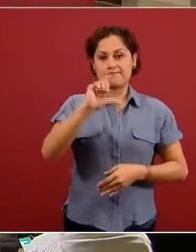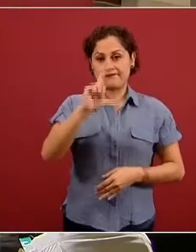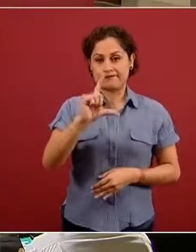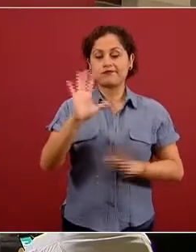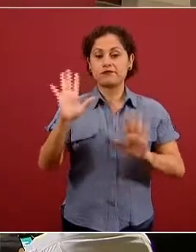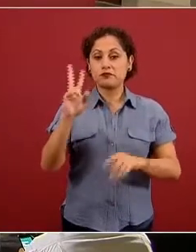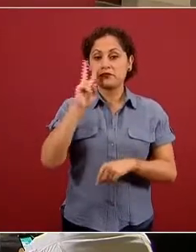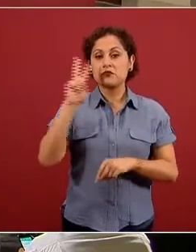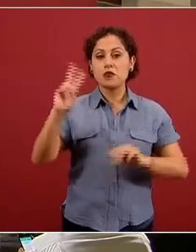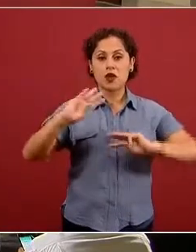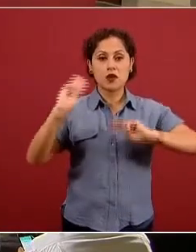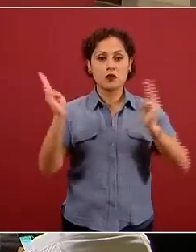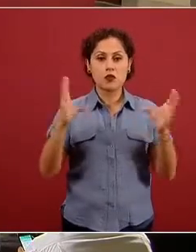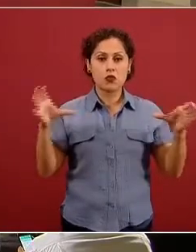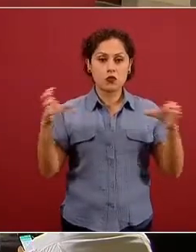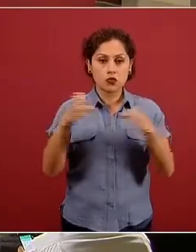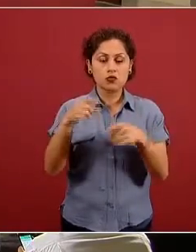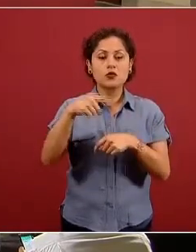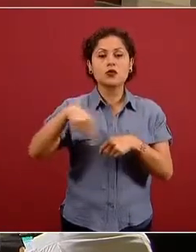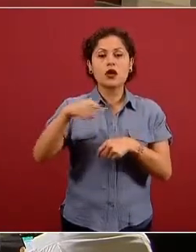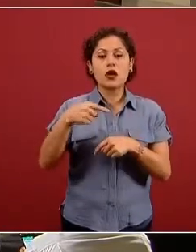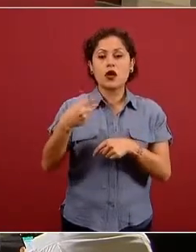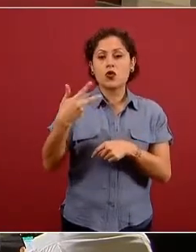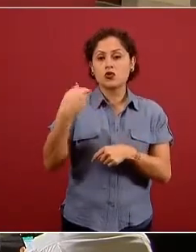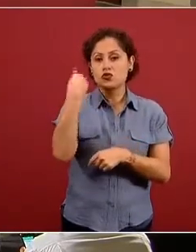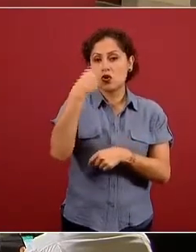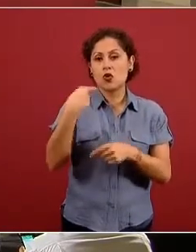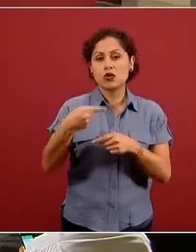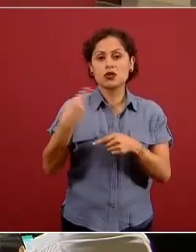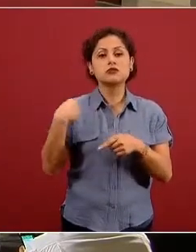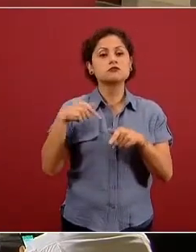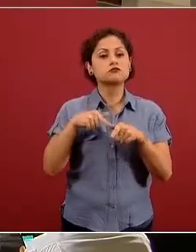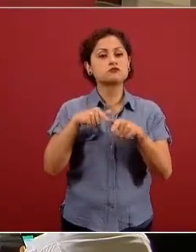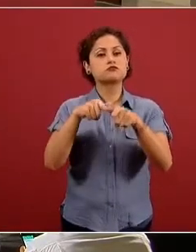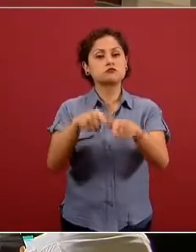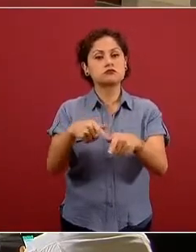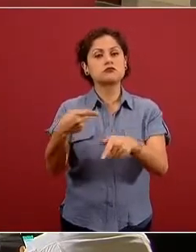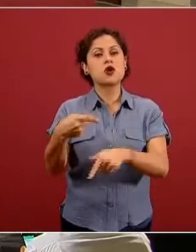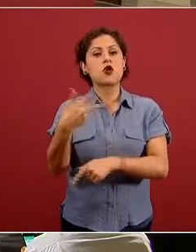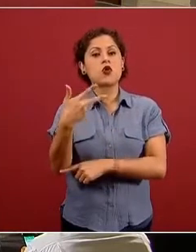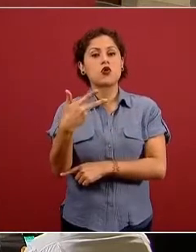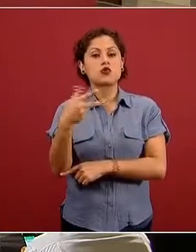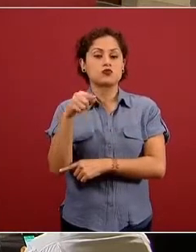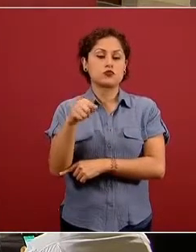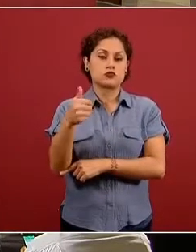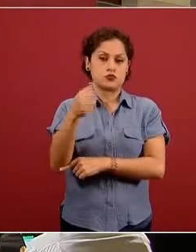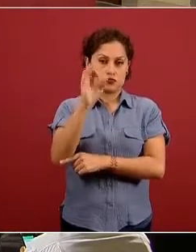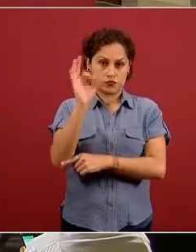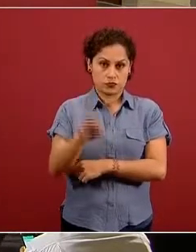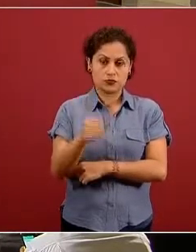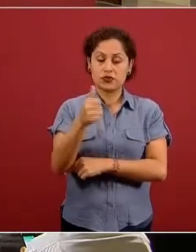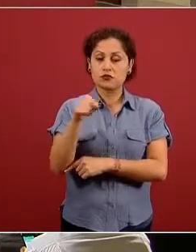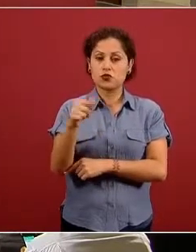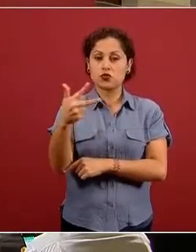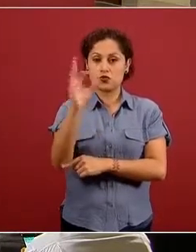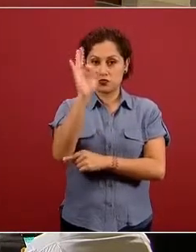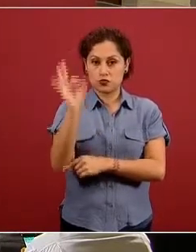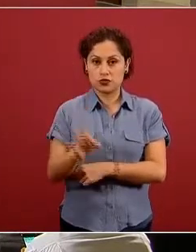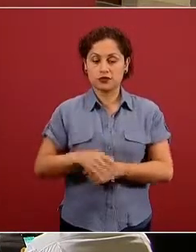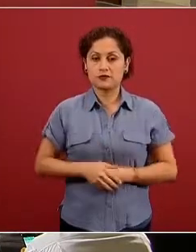se ha mantenido estable en las últimas 48 horas, pero está en 6.8%. La siguiente.